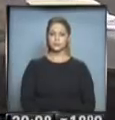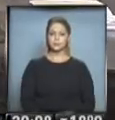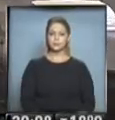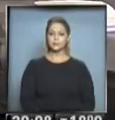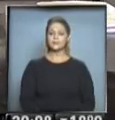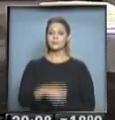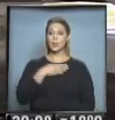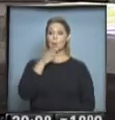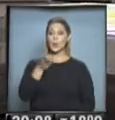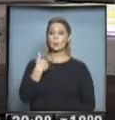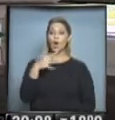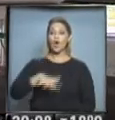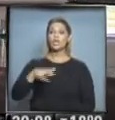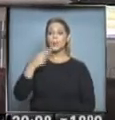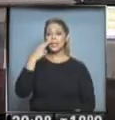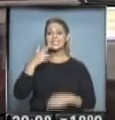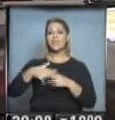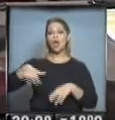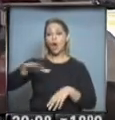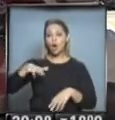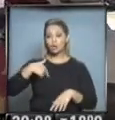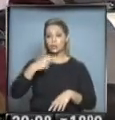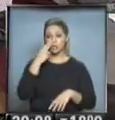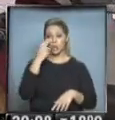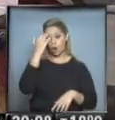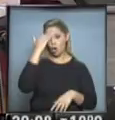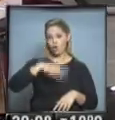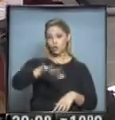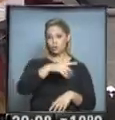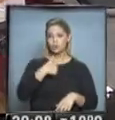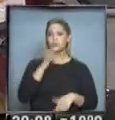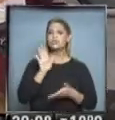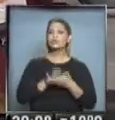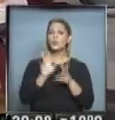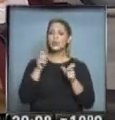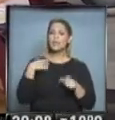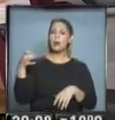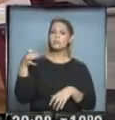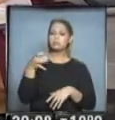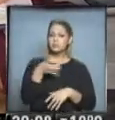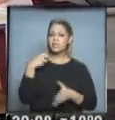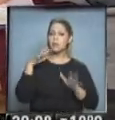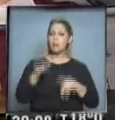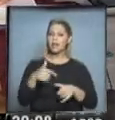Estamos volviendo al 11, ya estamos volviendo a Constitución, más detalles de este paro de trenes y lo que está generando en muchísimos usuarios.